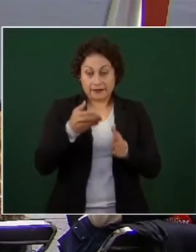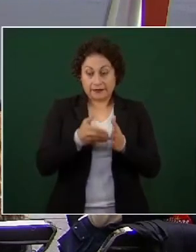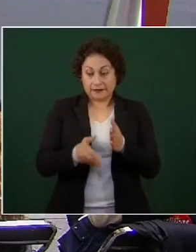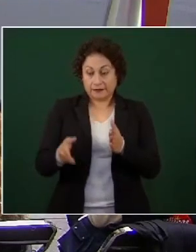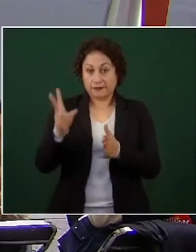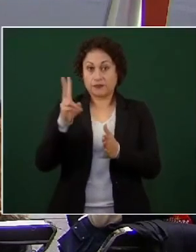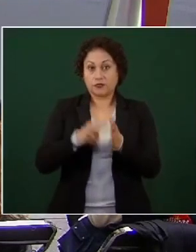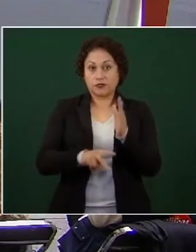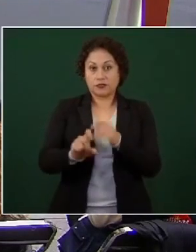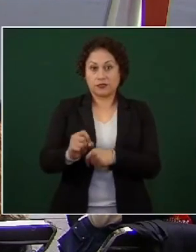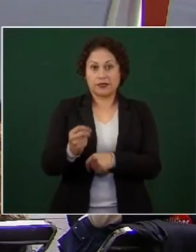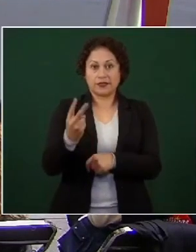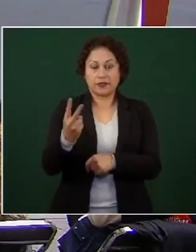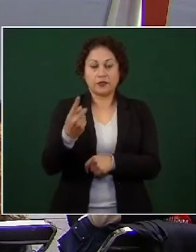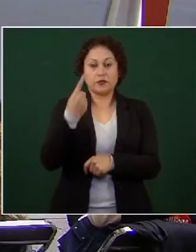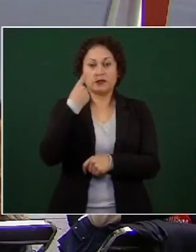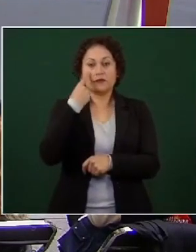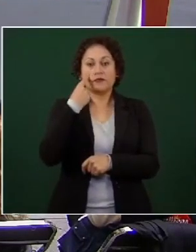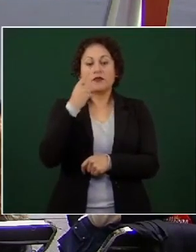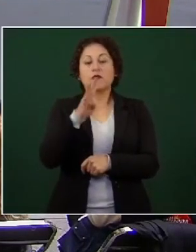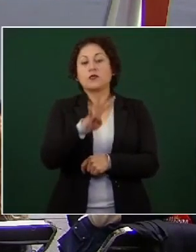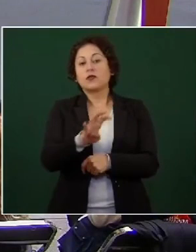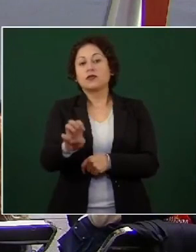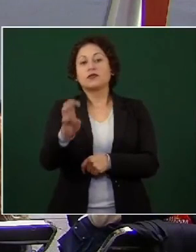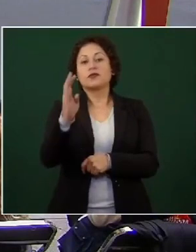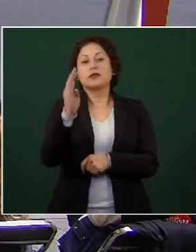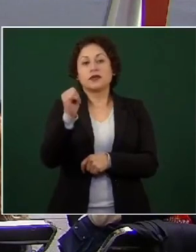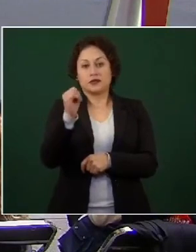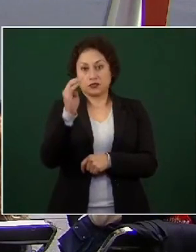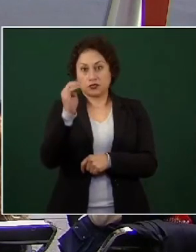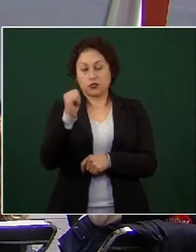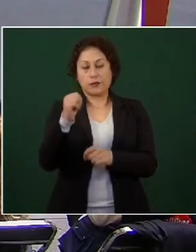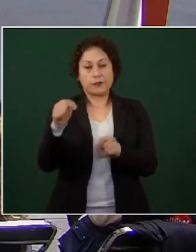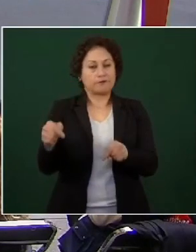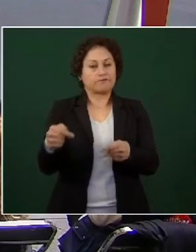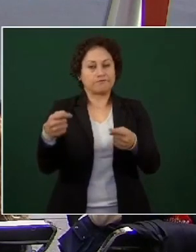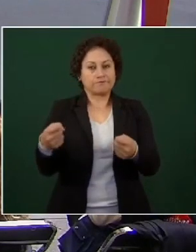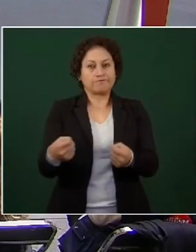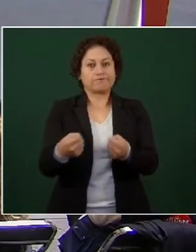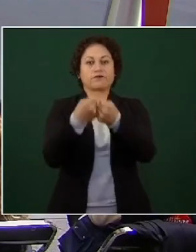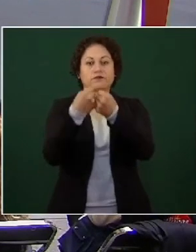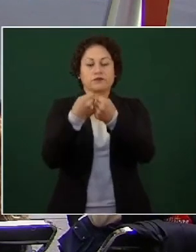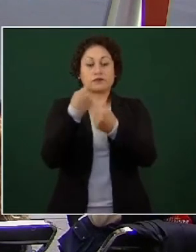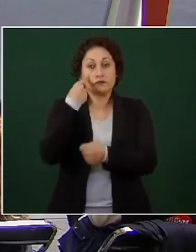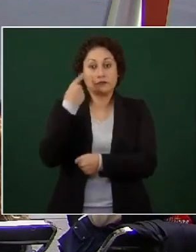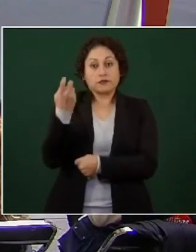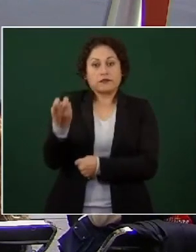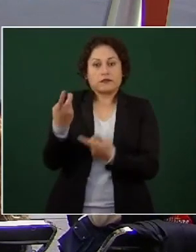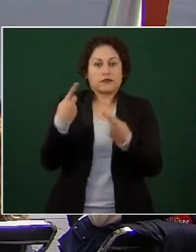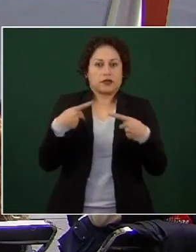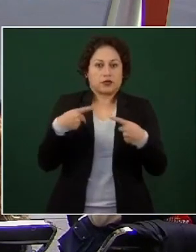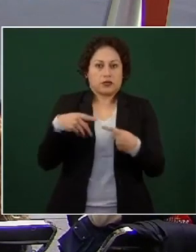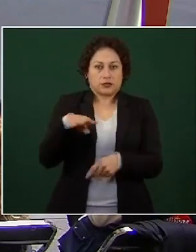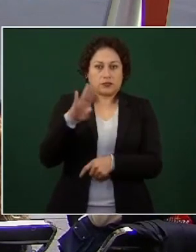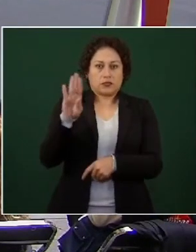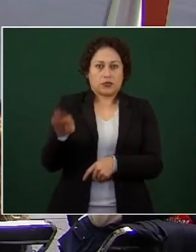De estas 409 agresiones, estos son los fallecidos,